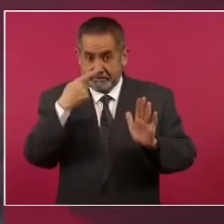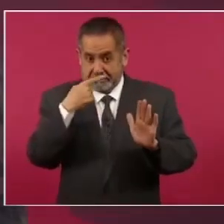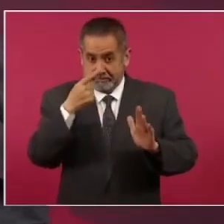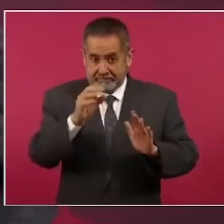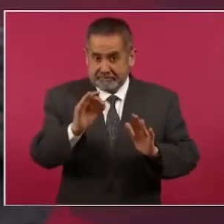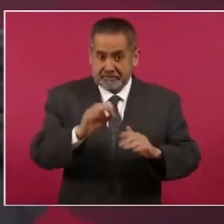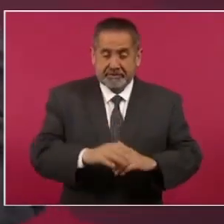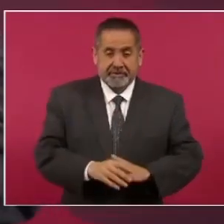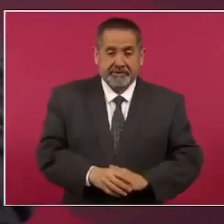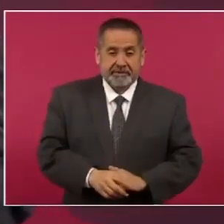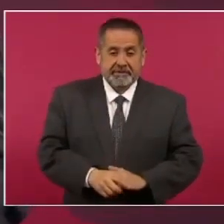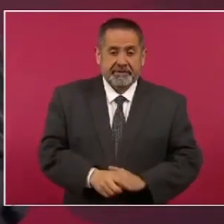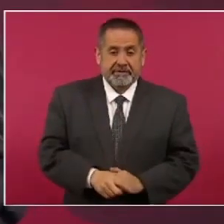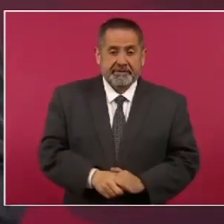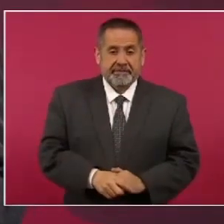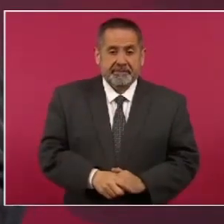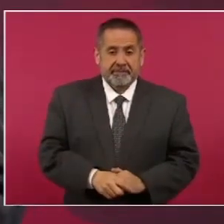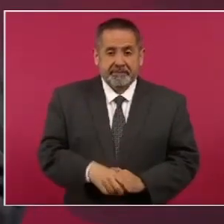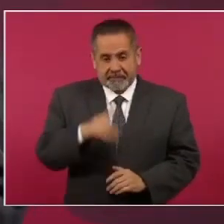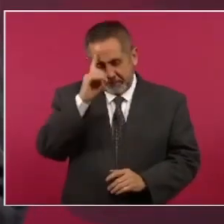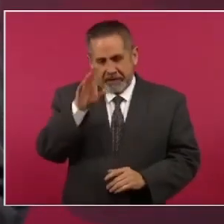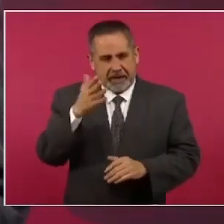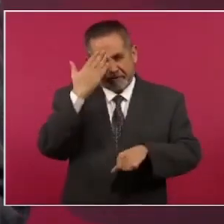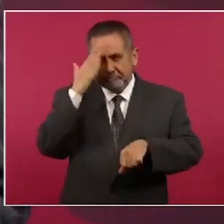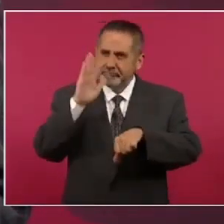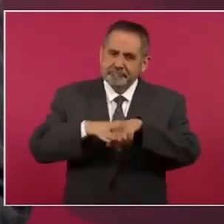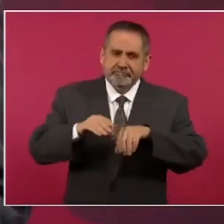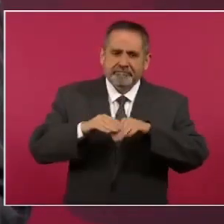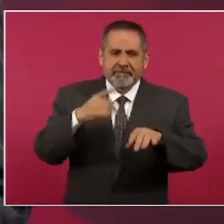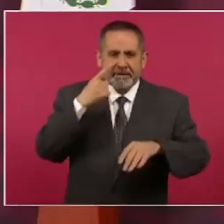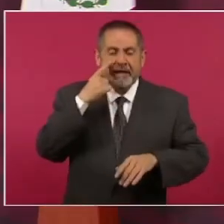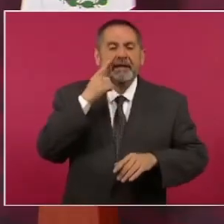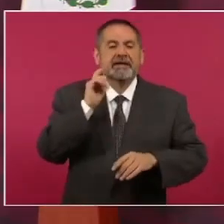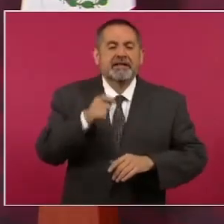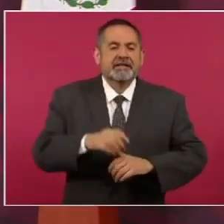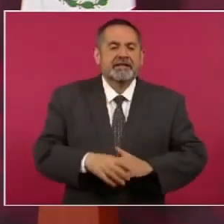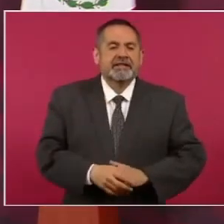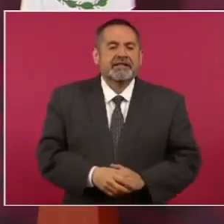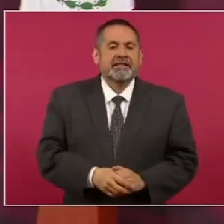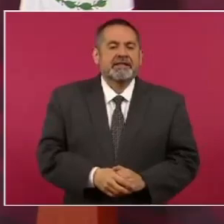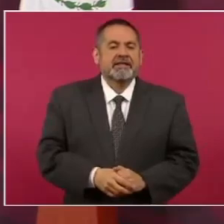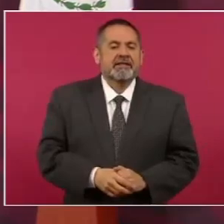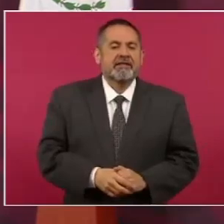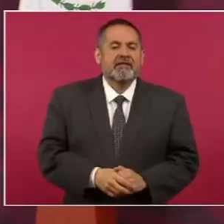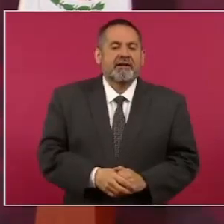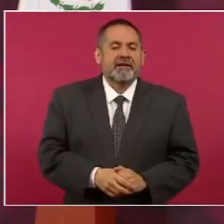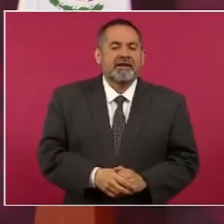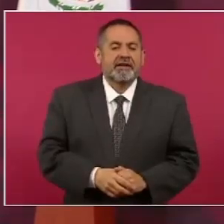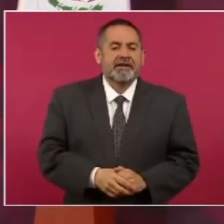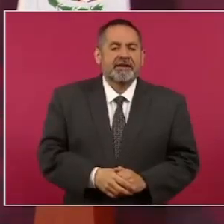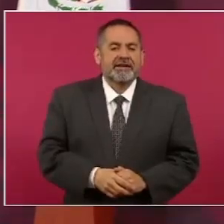Sí, para el archivo de